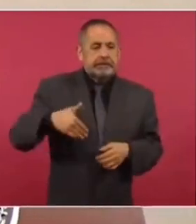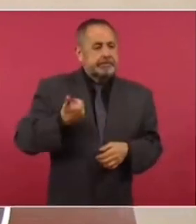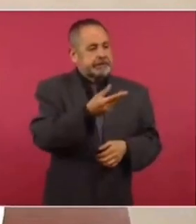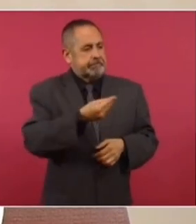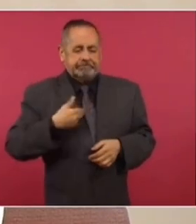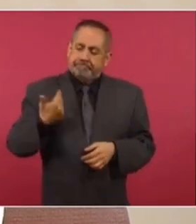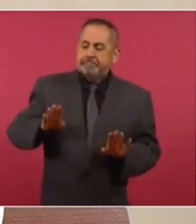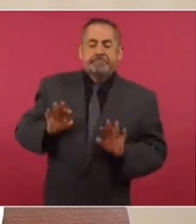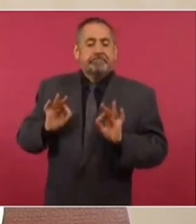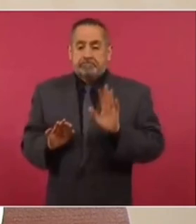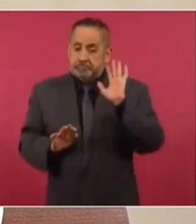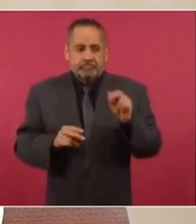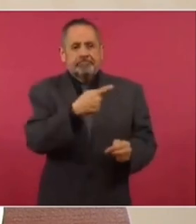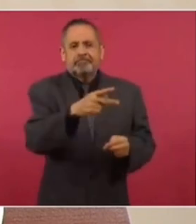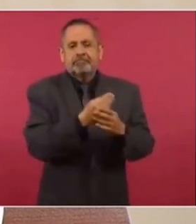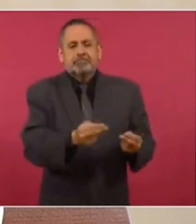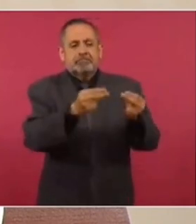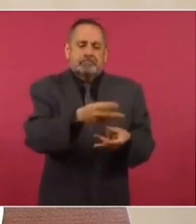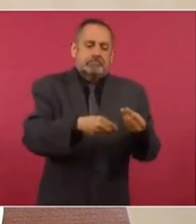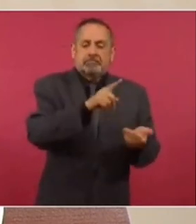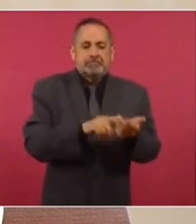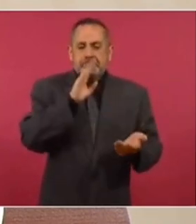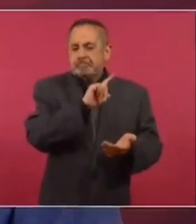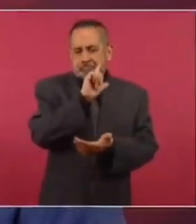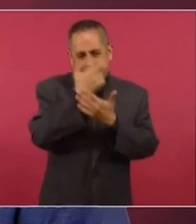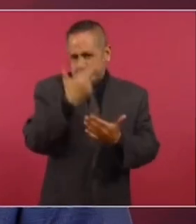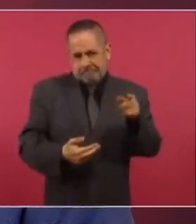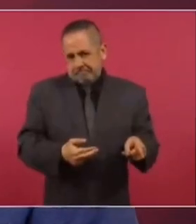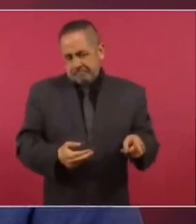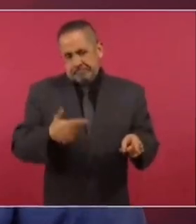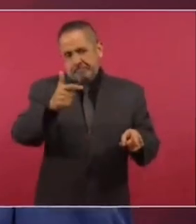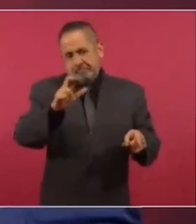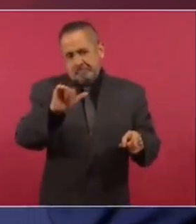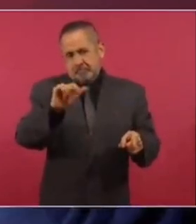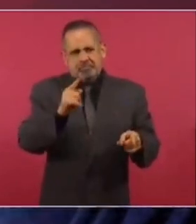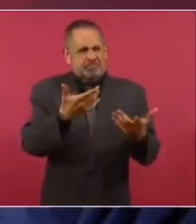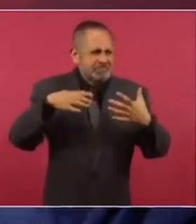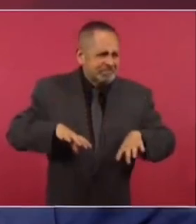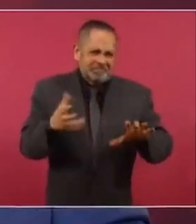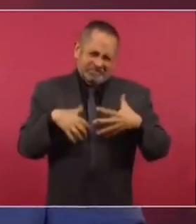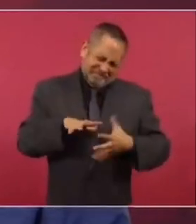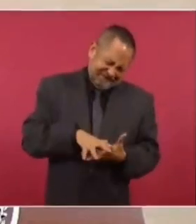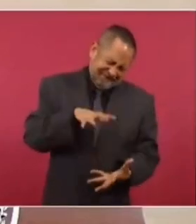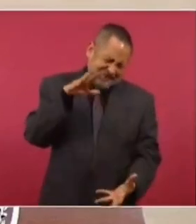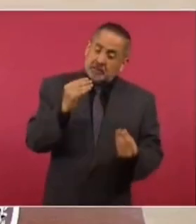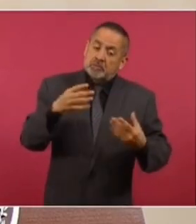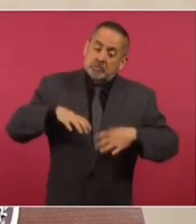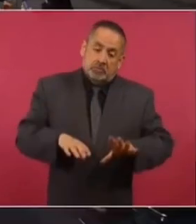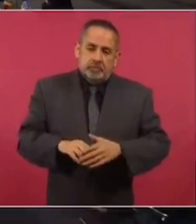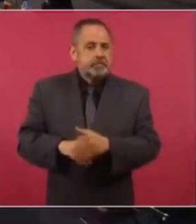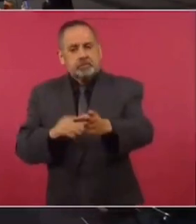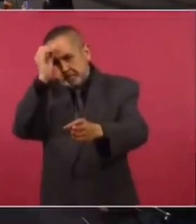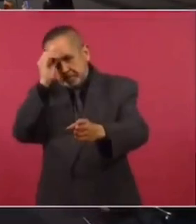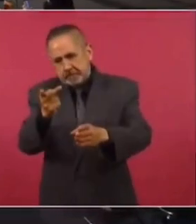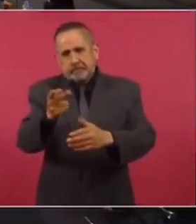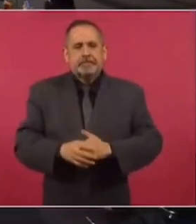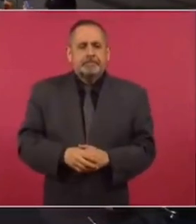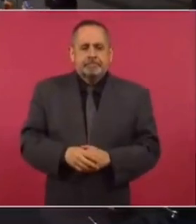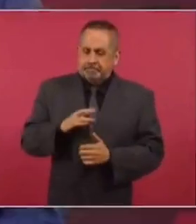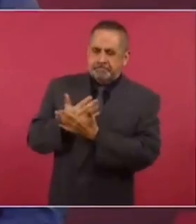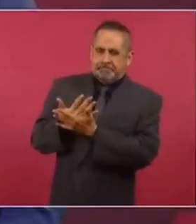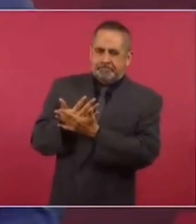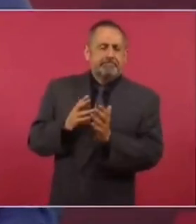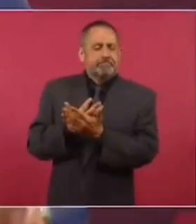beneficiario de los negocios ilegales que llevaron a García Luna a acumular muchísimo dinero. ¿Y en su opinión? Vamos a